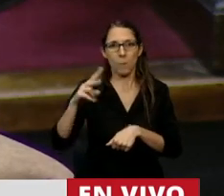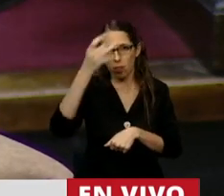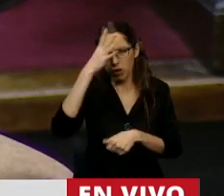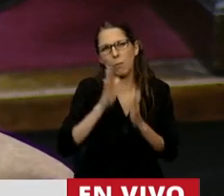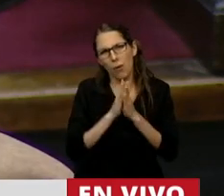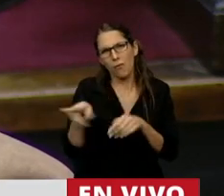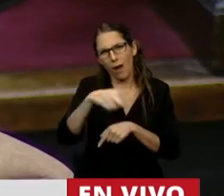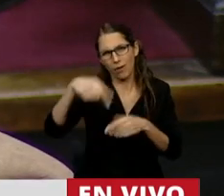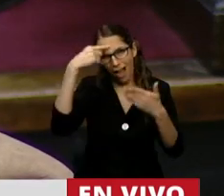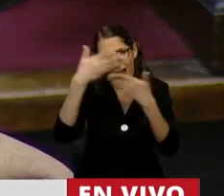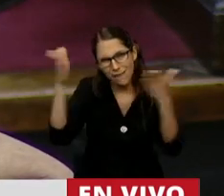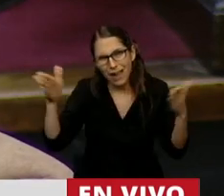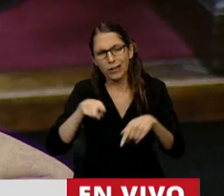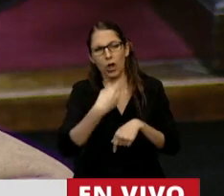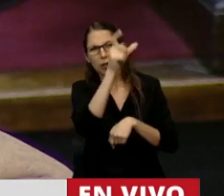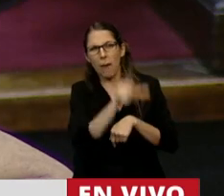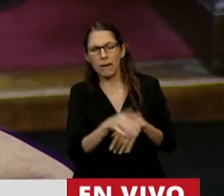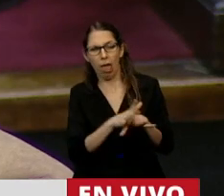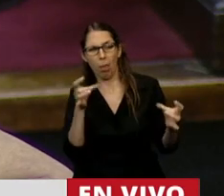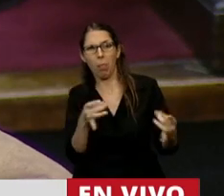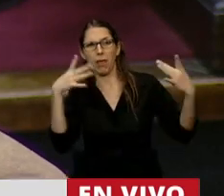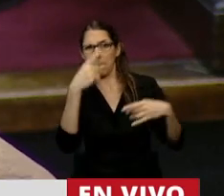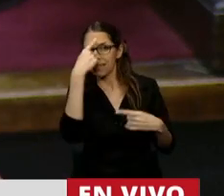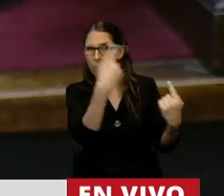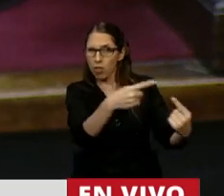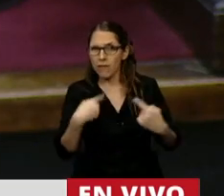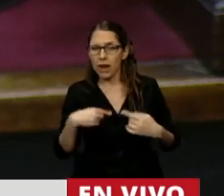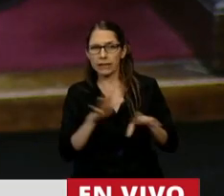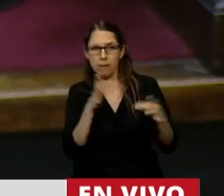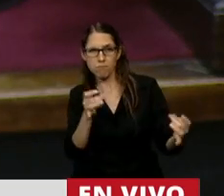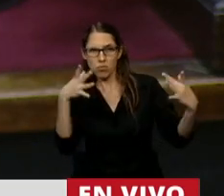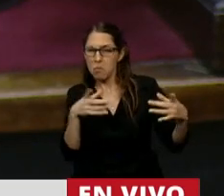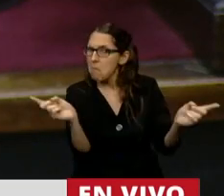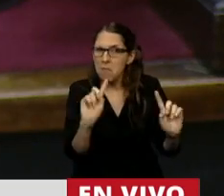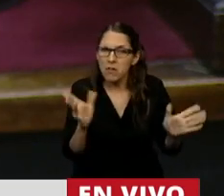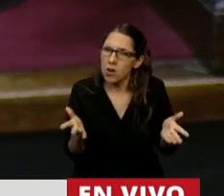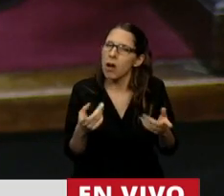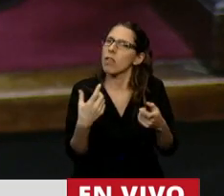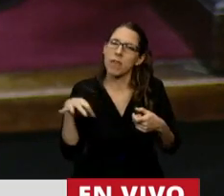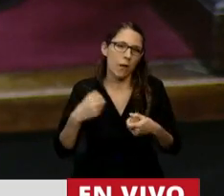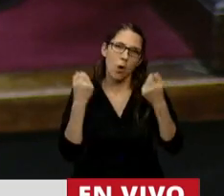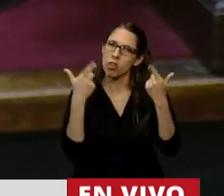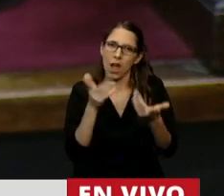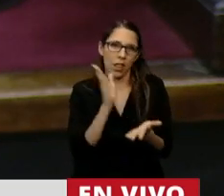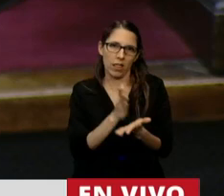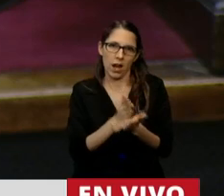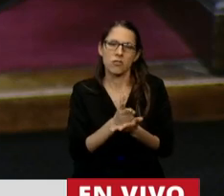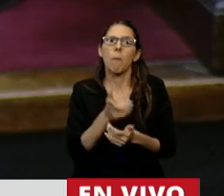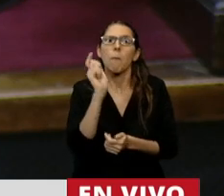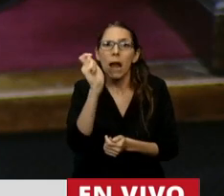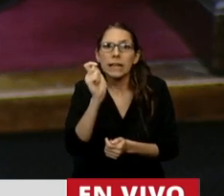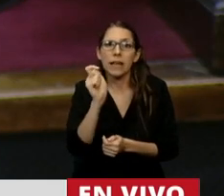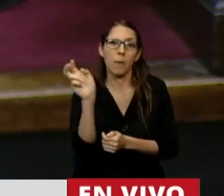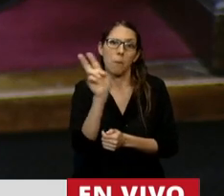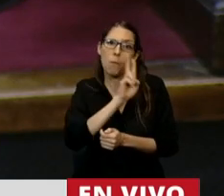otro, no hay enemigos entre los que piensan distinto, garanticemos el derecho de quienes hoy quedan